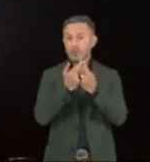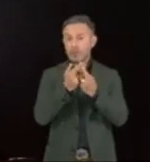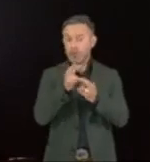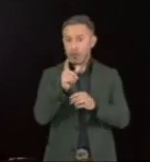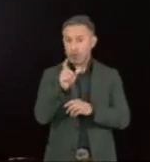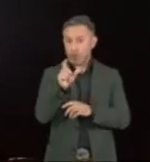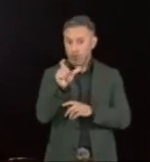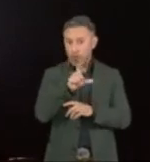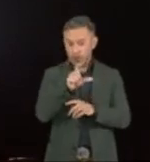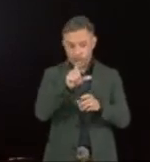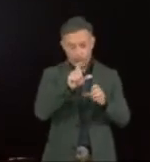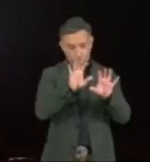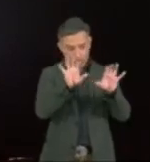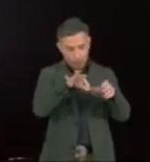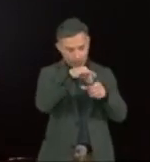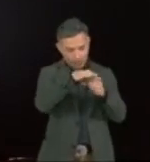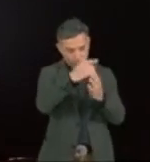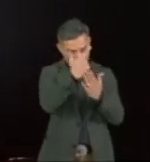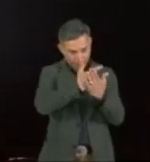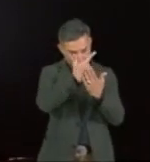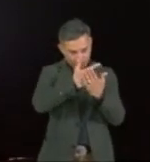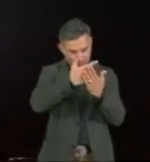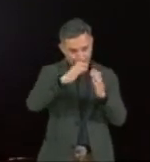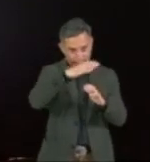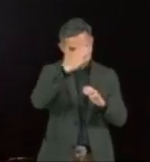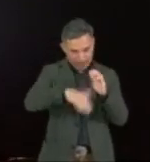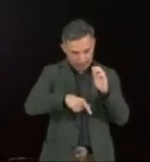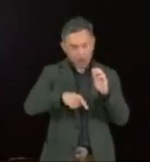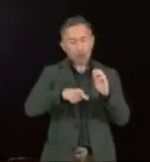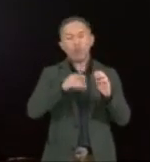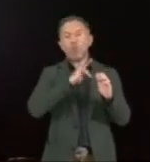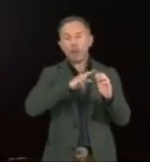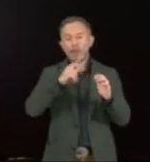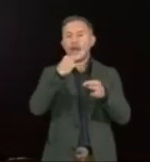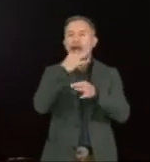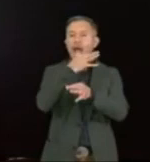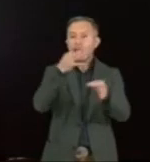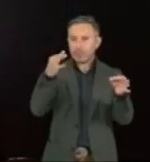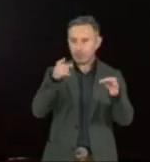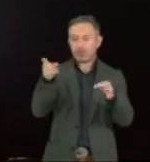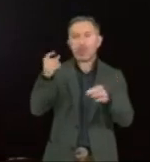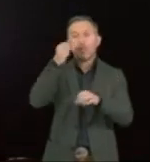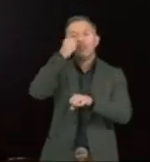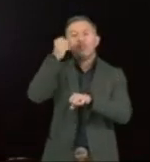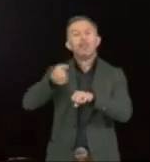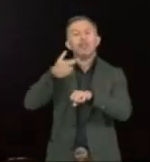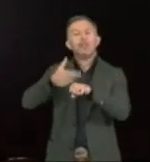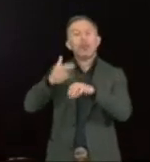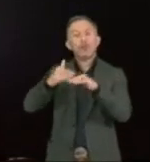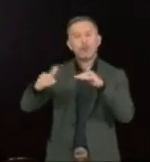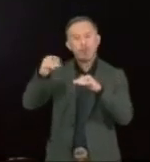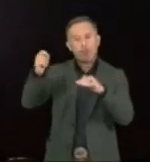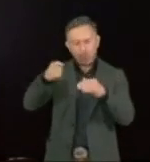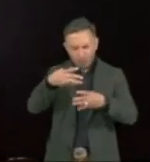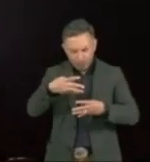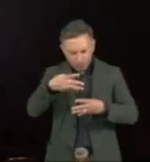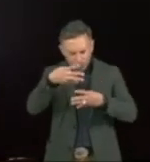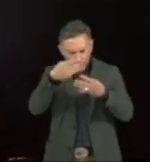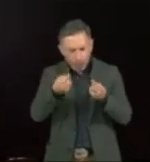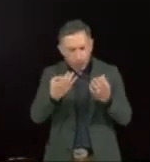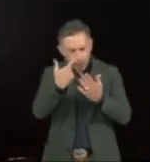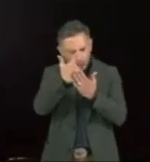concluido dicho cómputo solamente el tiempo necesario para que el secretario ejecutivo pueda hacer la compilación de los resultados y pueda